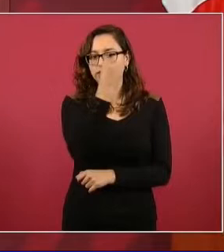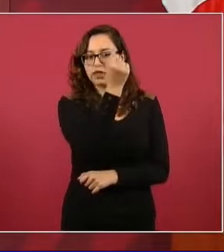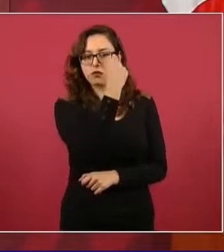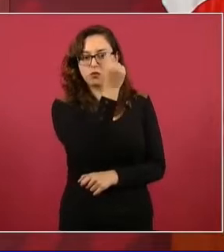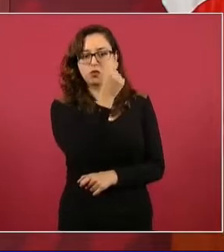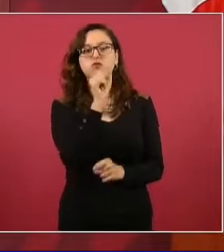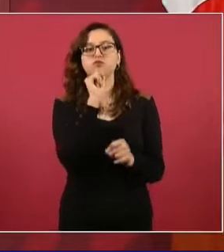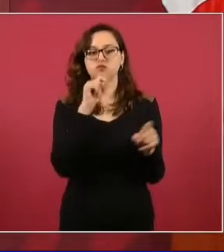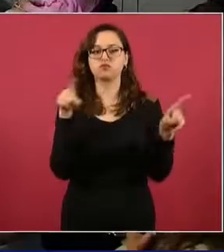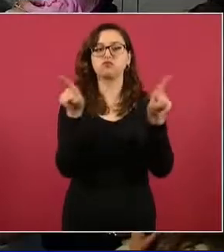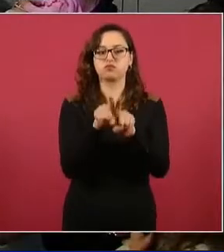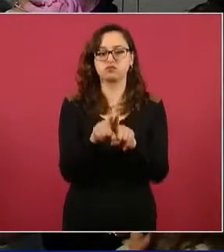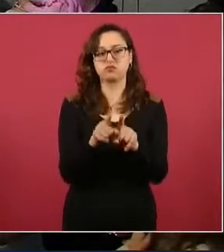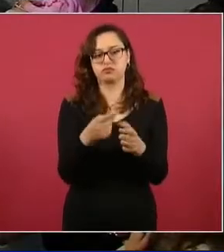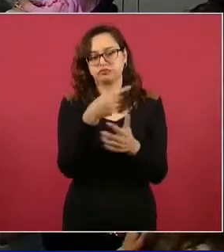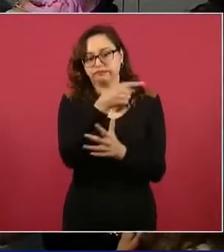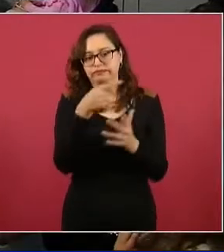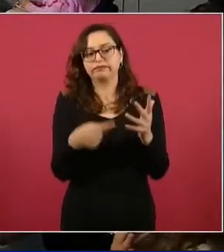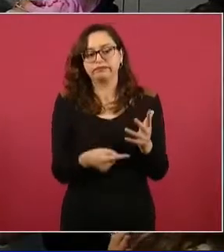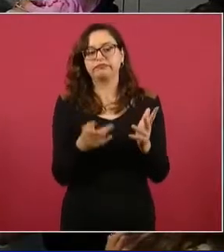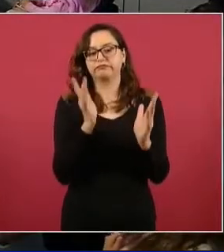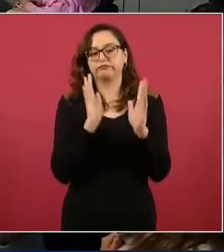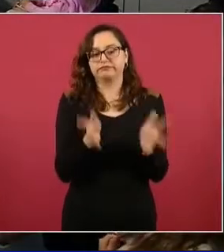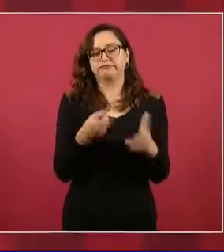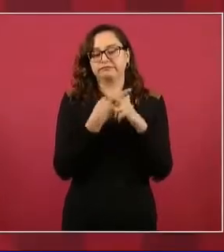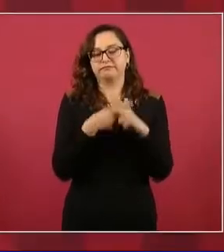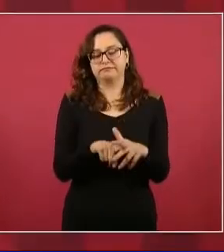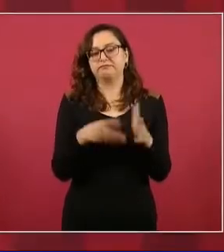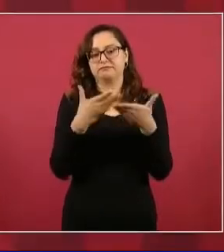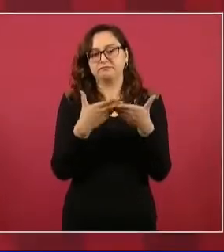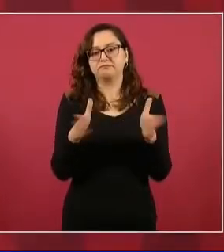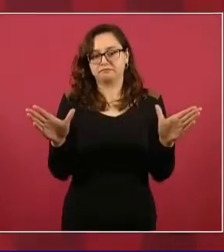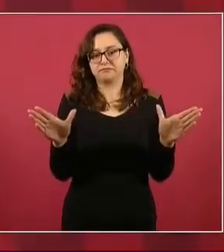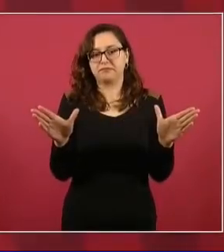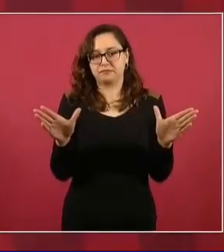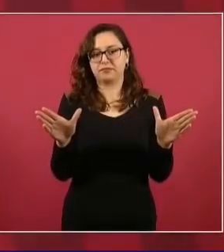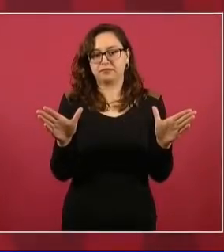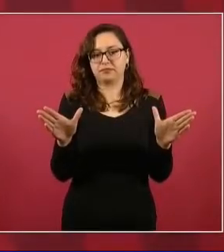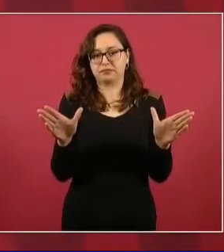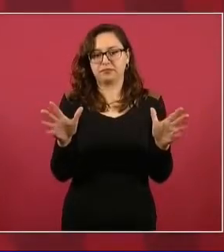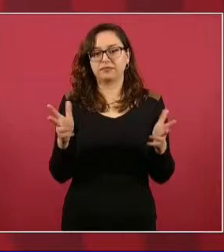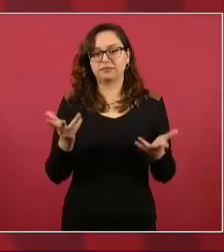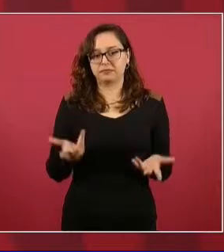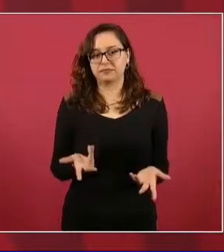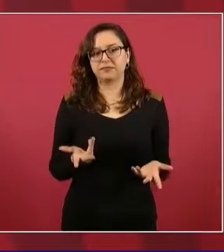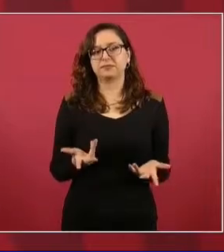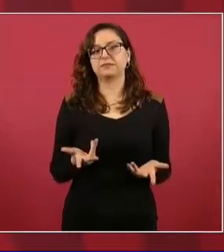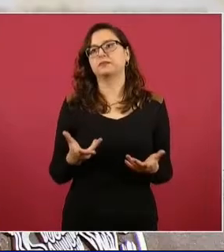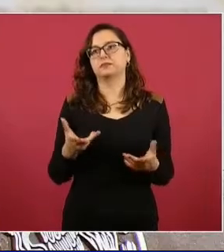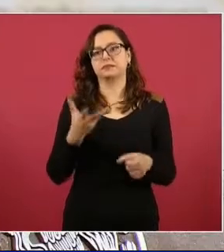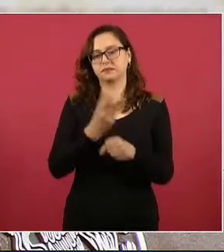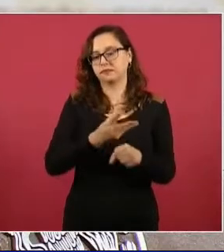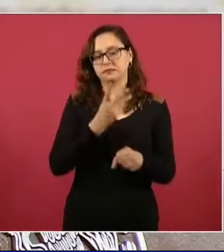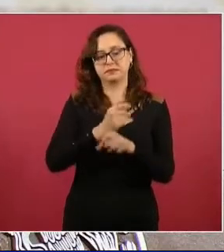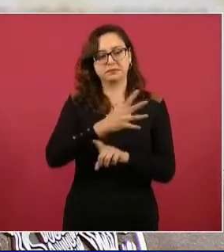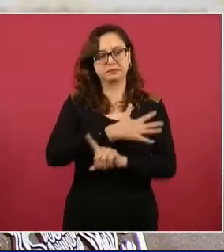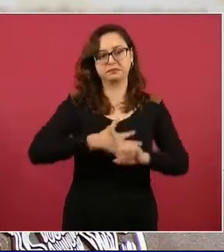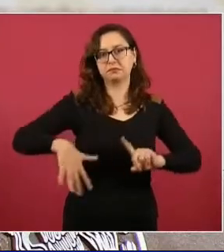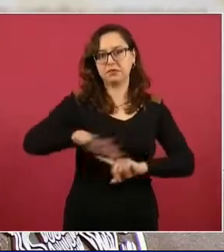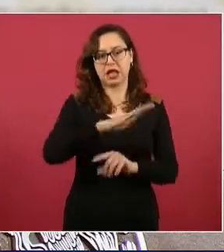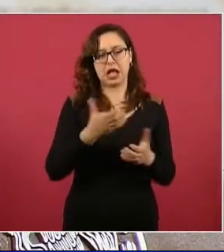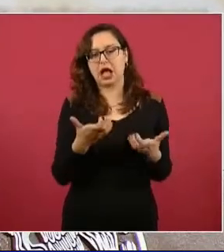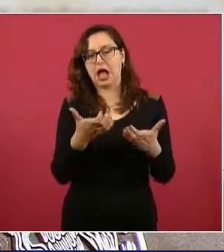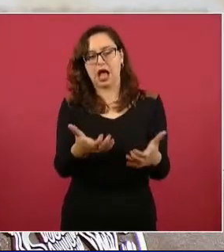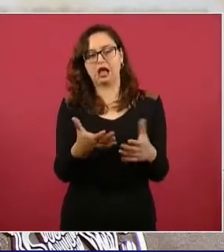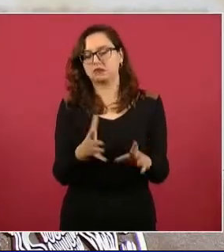distintas y que hoy ya está operando a partir de que se concretaron algunas obras de vialidades y demás. Pero bueno,